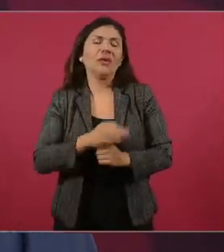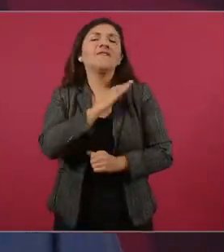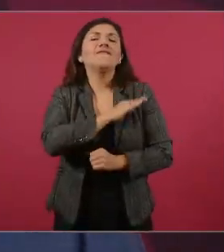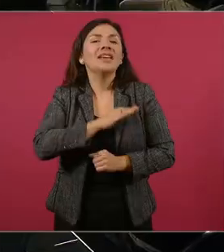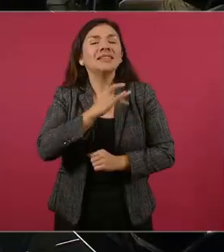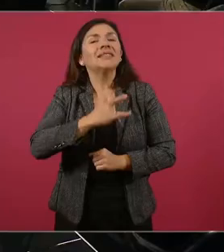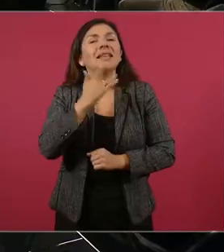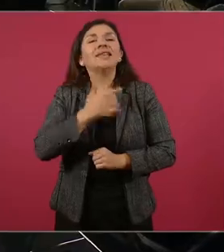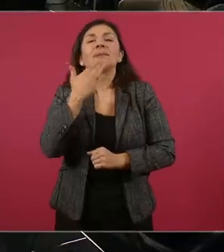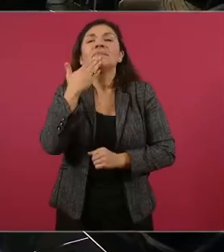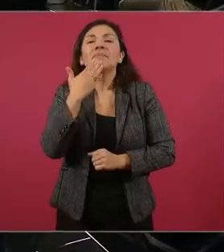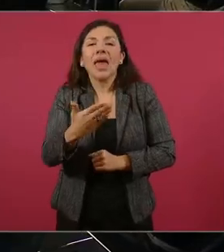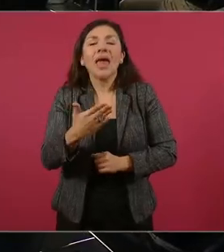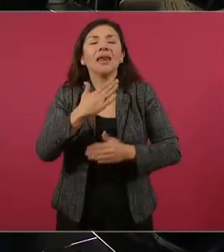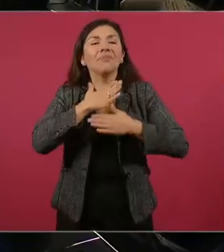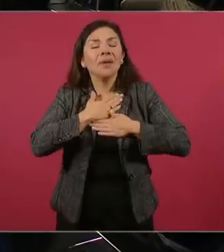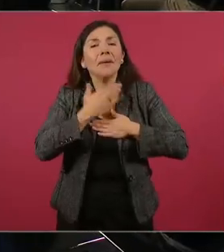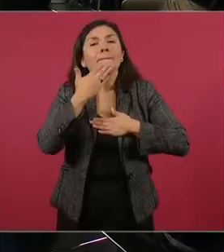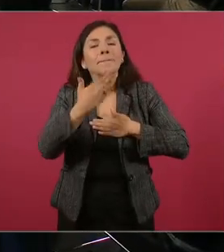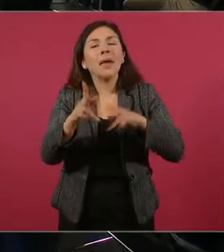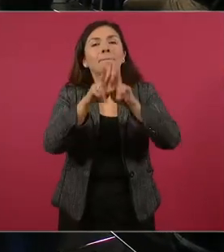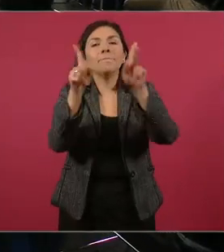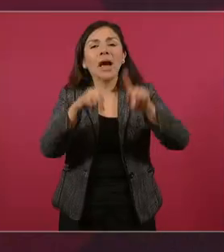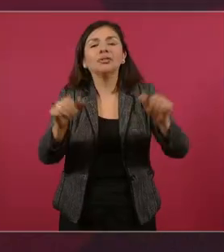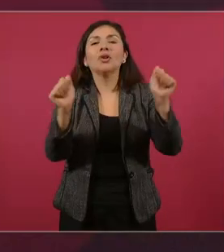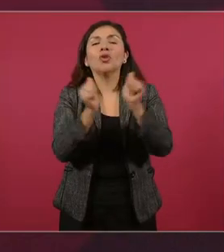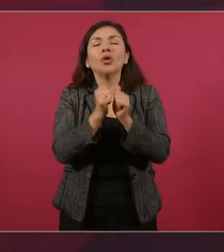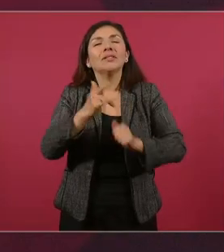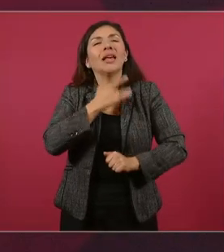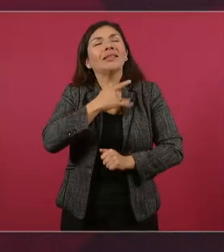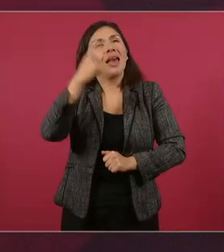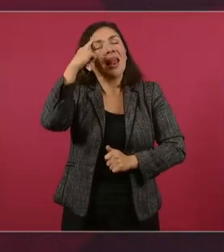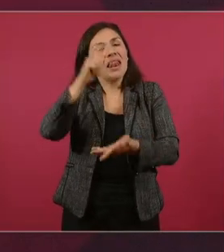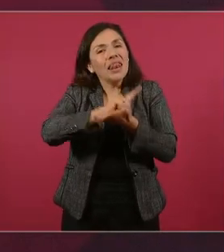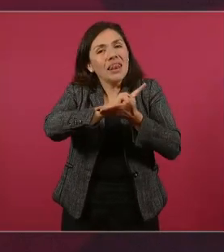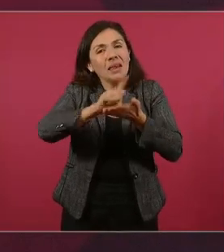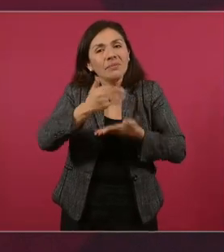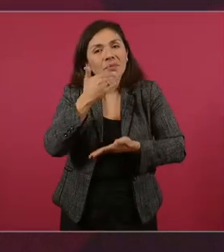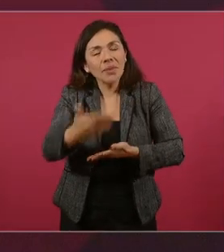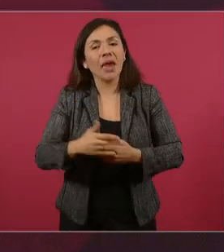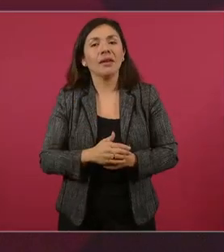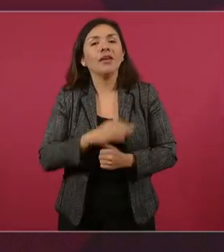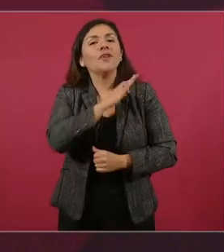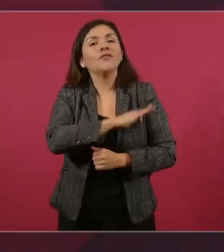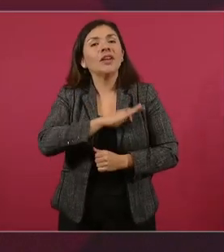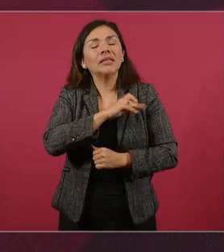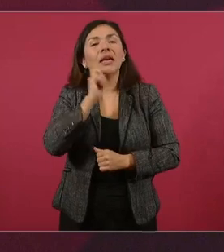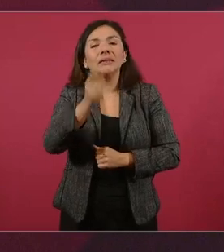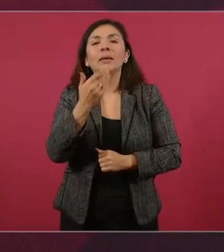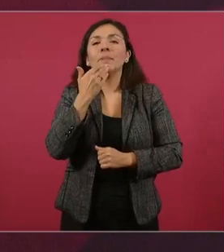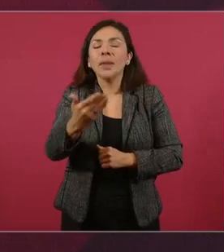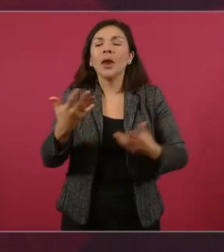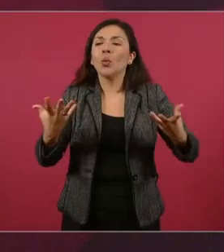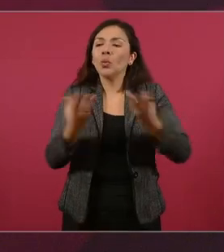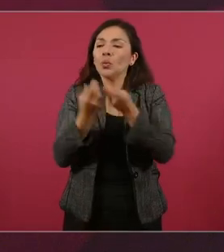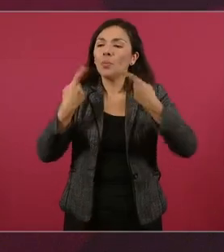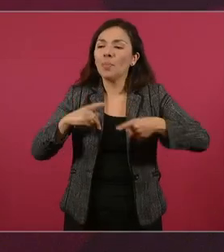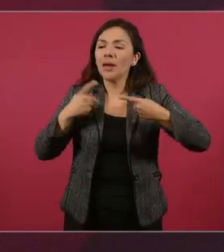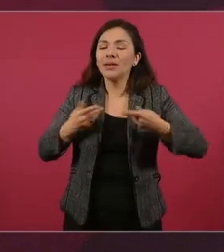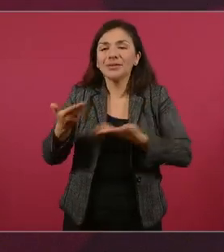con uno mismo, la felicidad es estar bien con nuestra conciencia, la felicidad es estar bien con el prójimo.